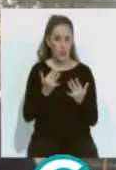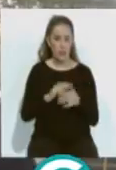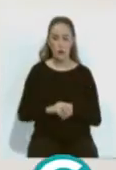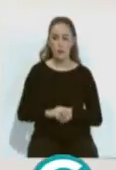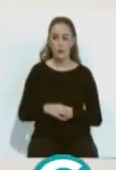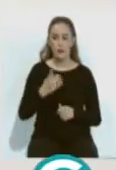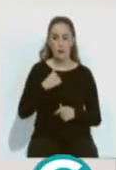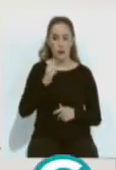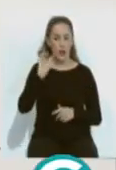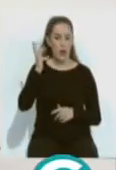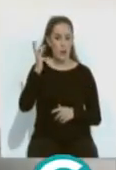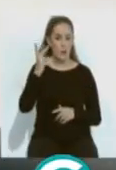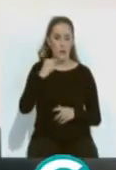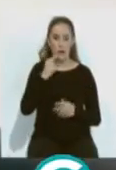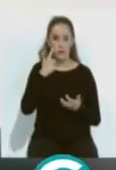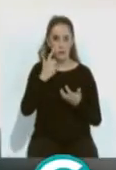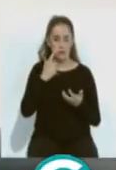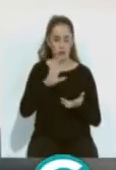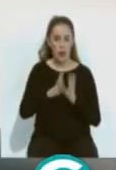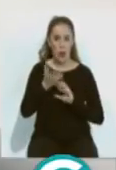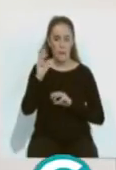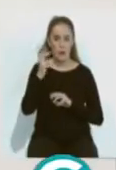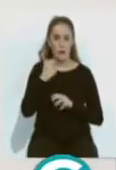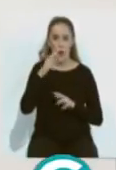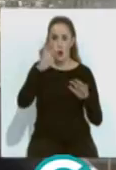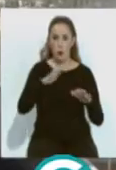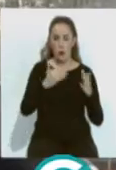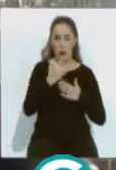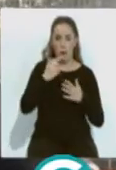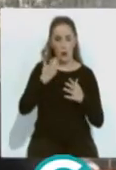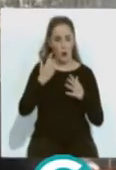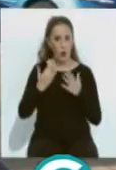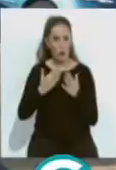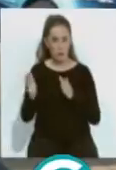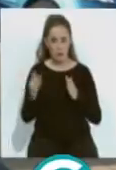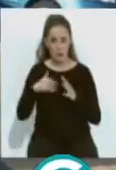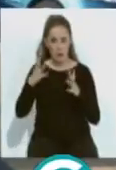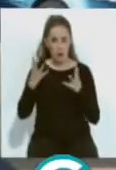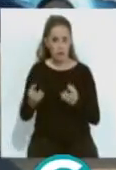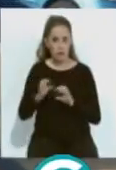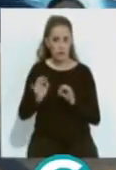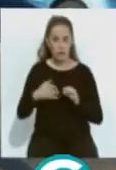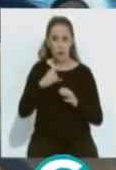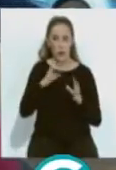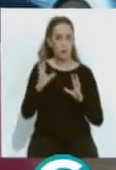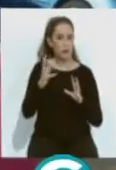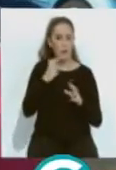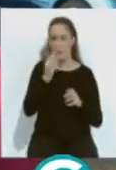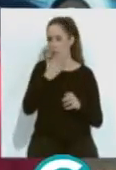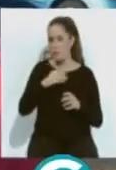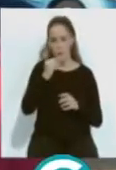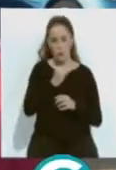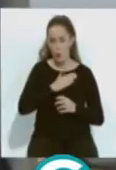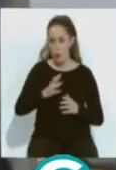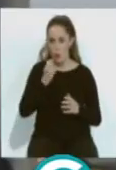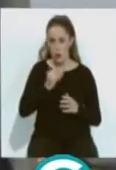climático tan anunciado, ¿no? Hay unos días que llueve, pero llevamos ya un tiempo de sequía importante. Aquí hace un tiempo fantástico, un tiempo